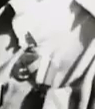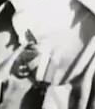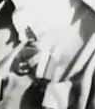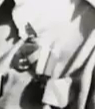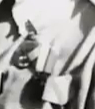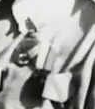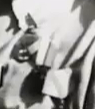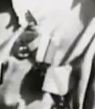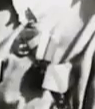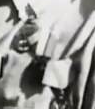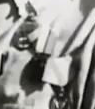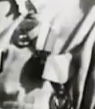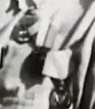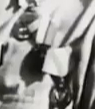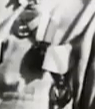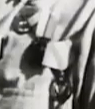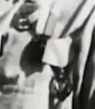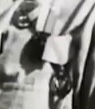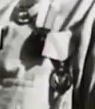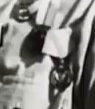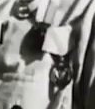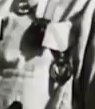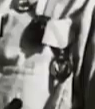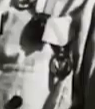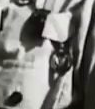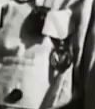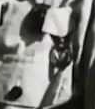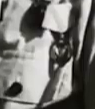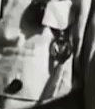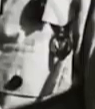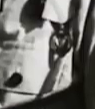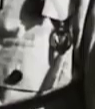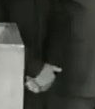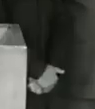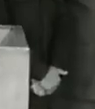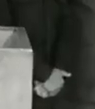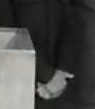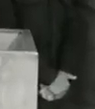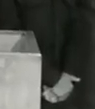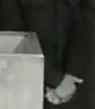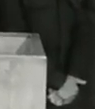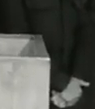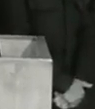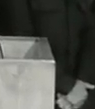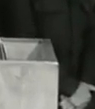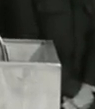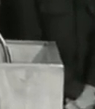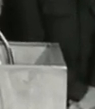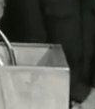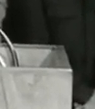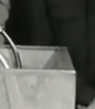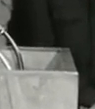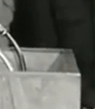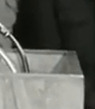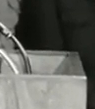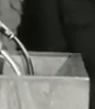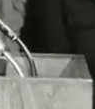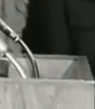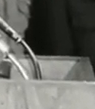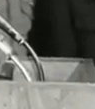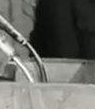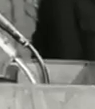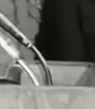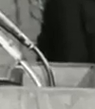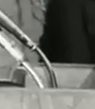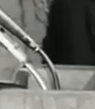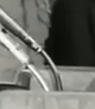Yo me muero como viví. Yo me muero como viví.